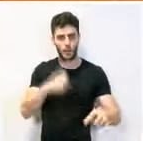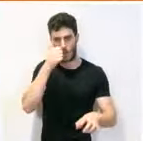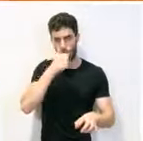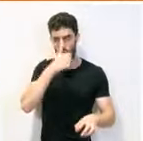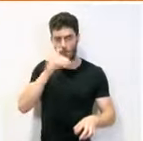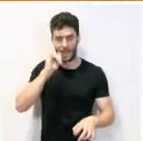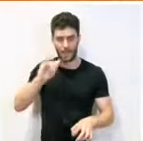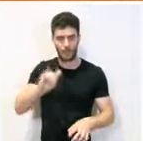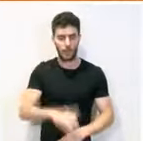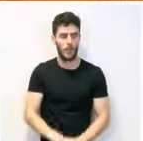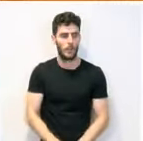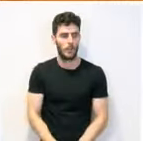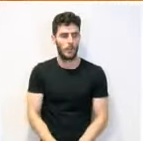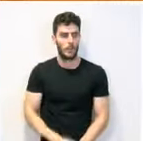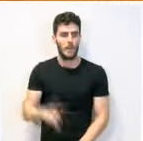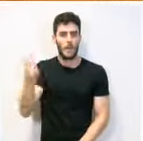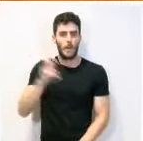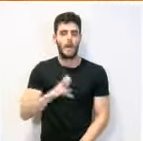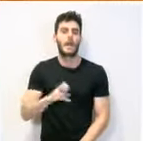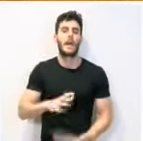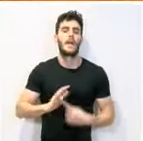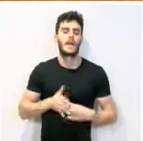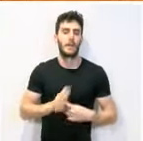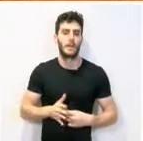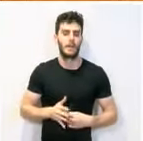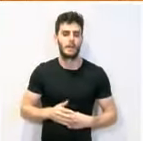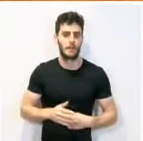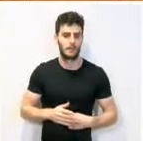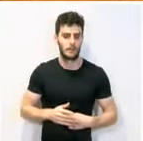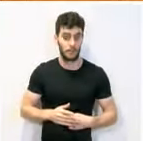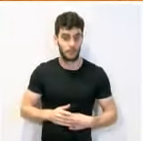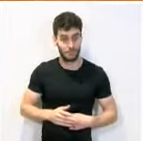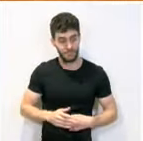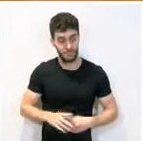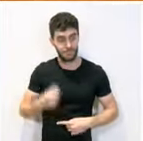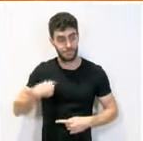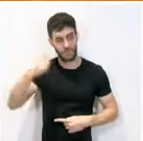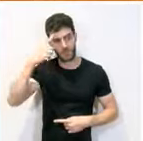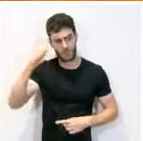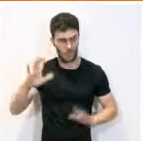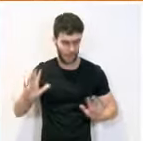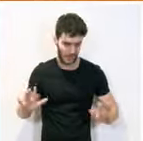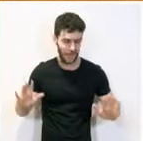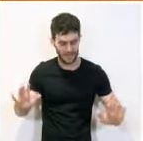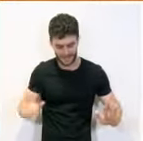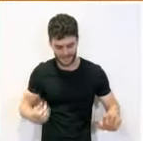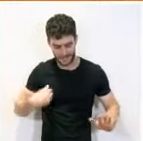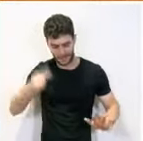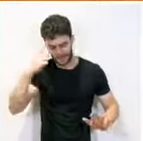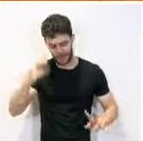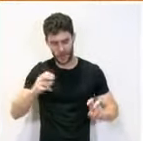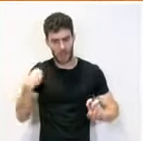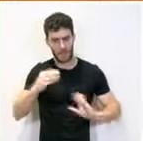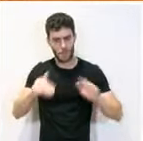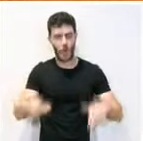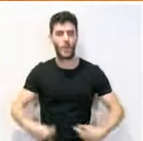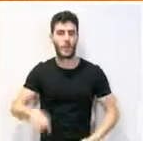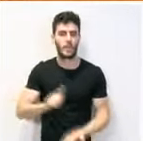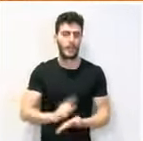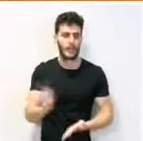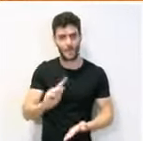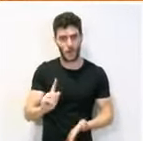Rioja provenía de La Mancha. Bueno, yo creo que no pretendemos que eso vuelva a ocurrir.